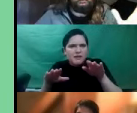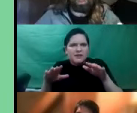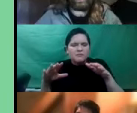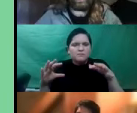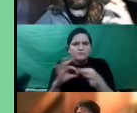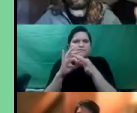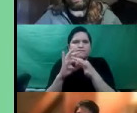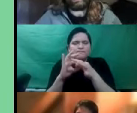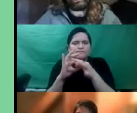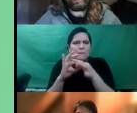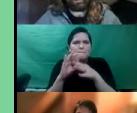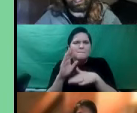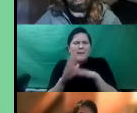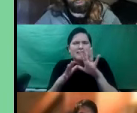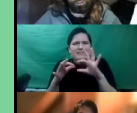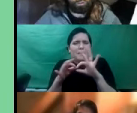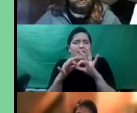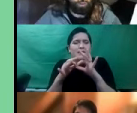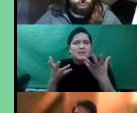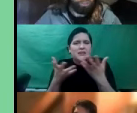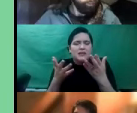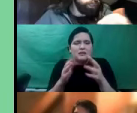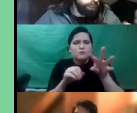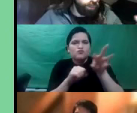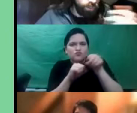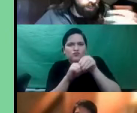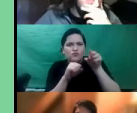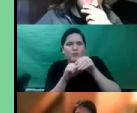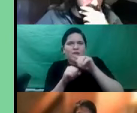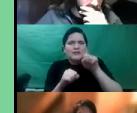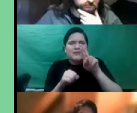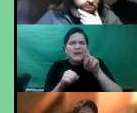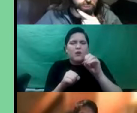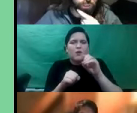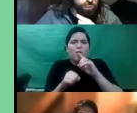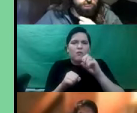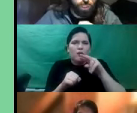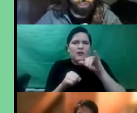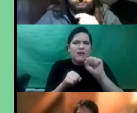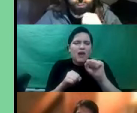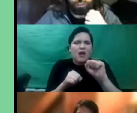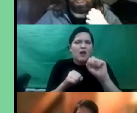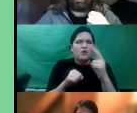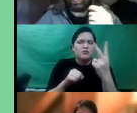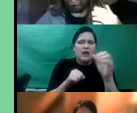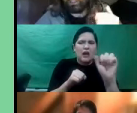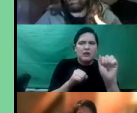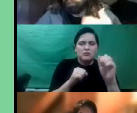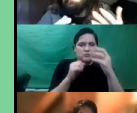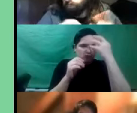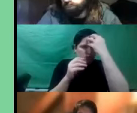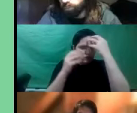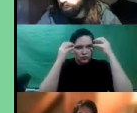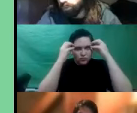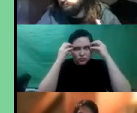Su cambio de entropía presenta una fuerte dependencia con el receptor de serotonina 2A. Y estas regiones corresponden con regiones sensoriales, occipitales, parietales